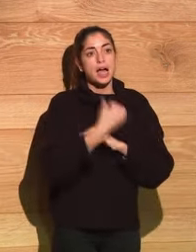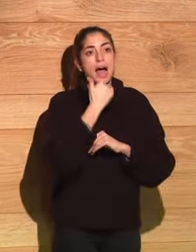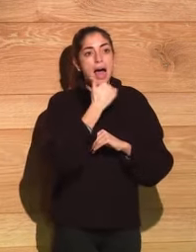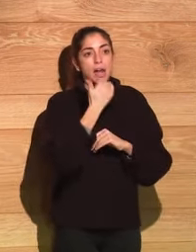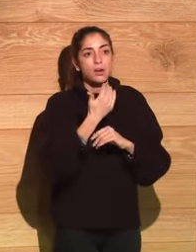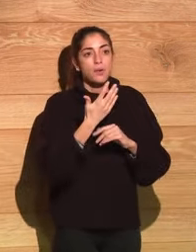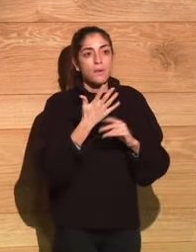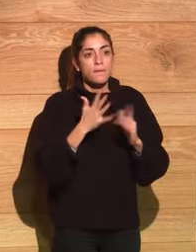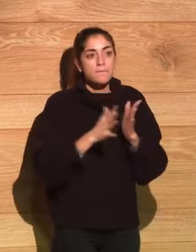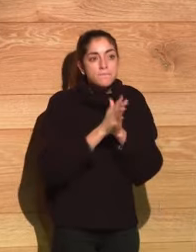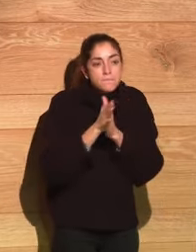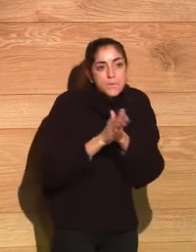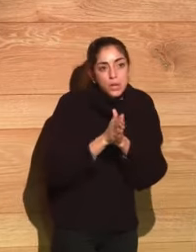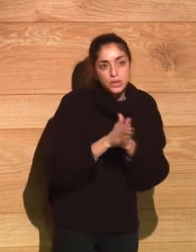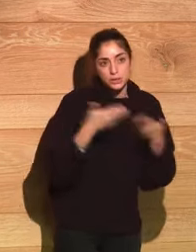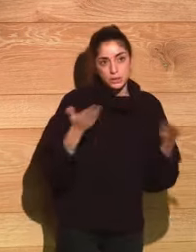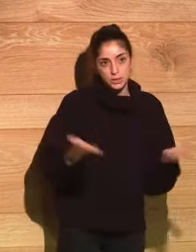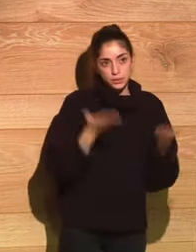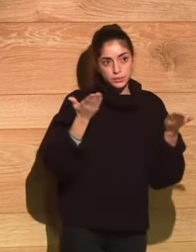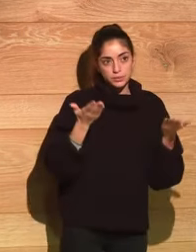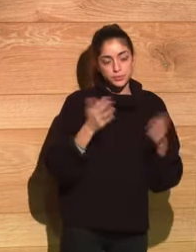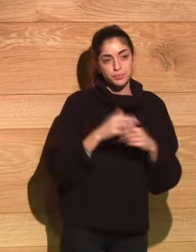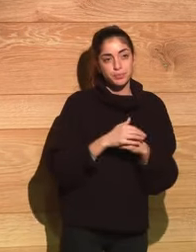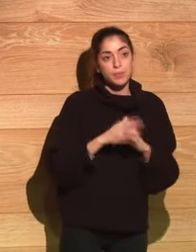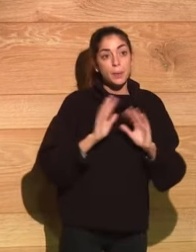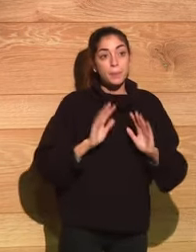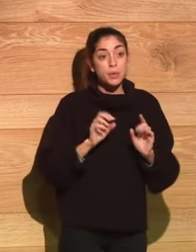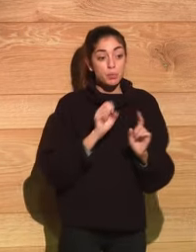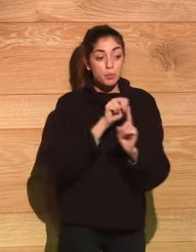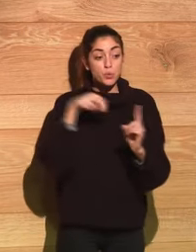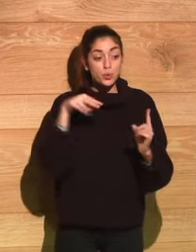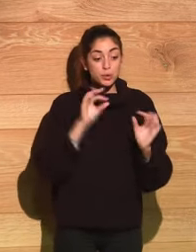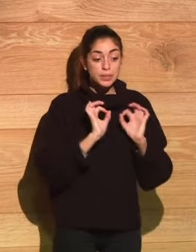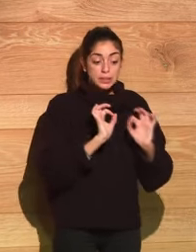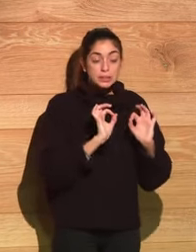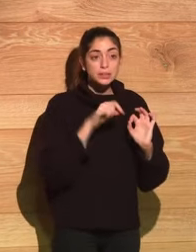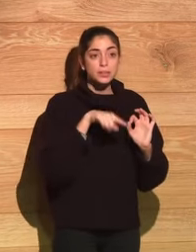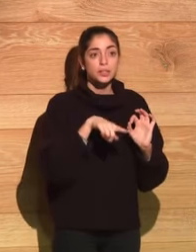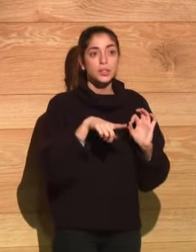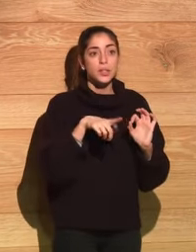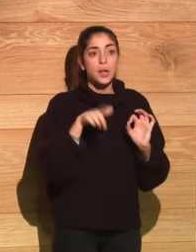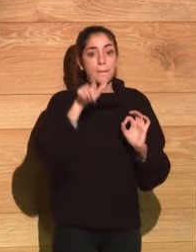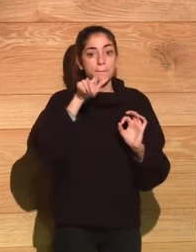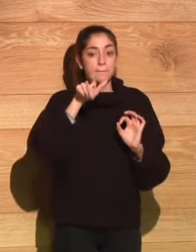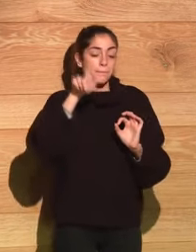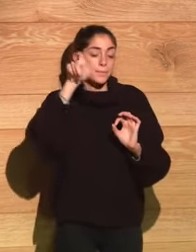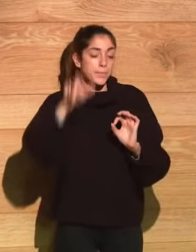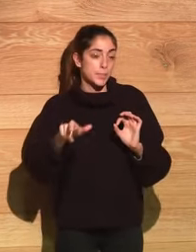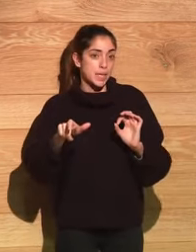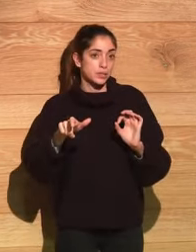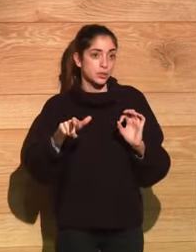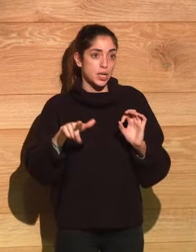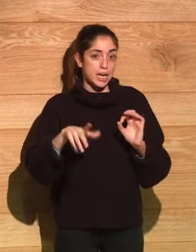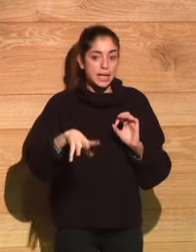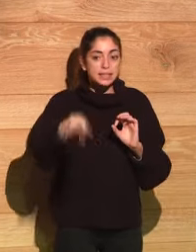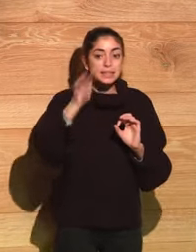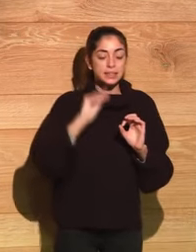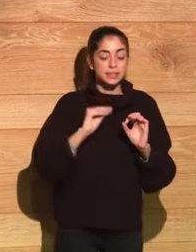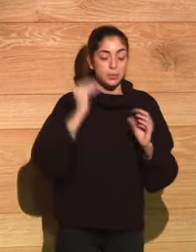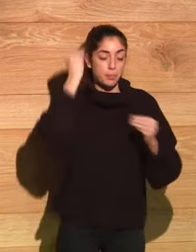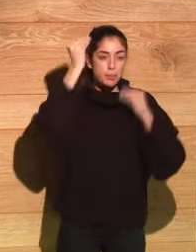excitante, la verdad. En ese aspecto, debo decir que la que mejor ha interpretado mi pensamiento han sido, desde